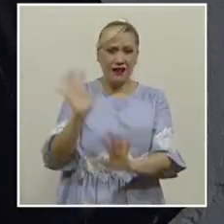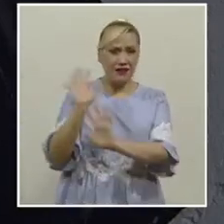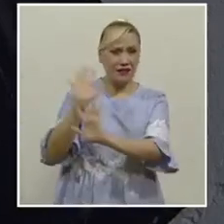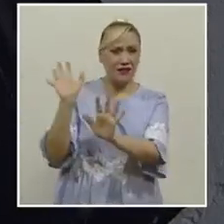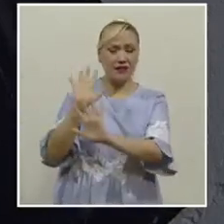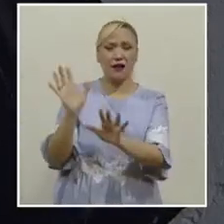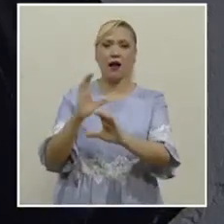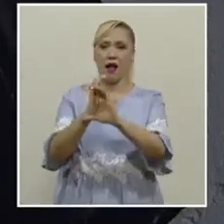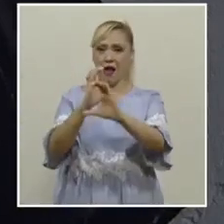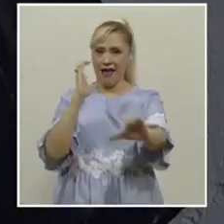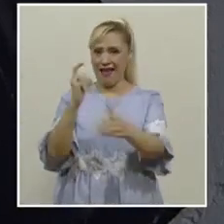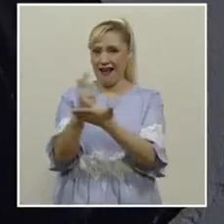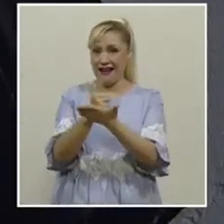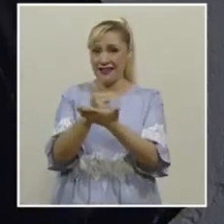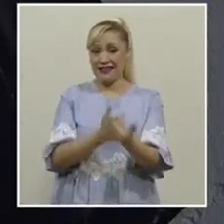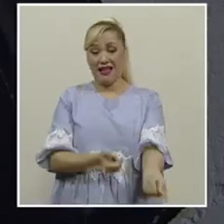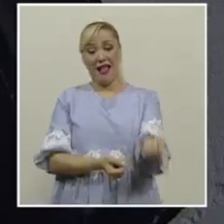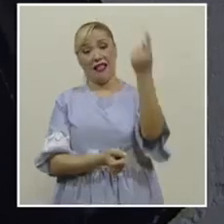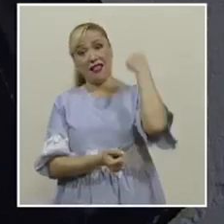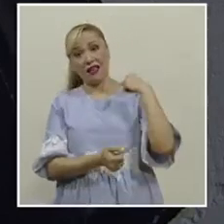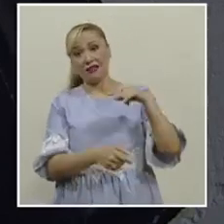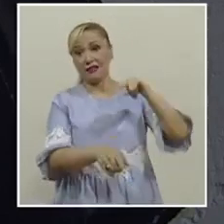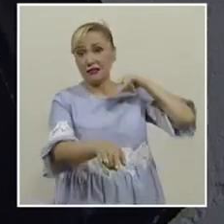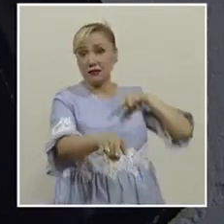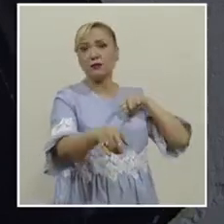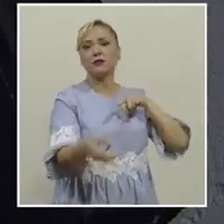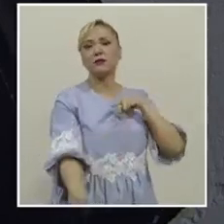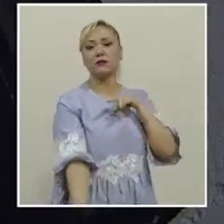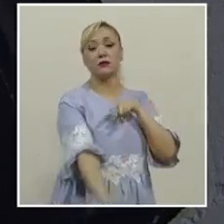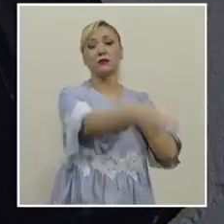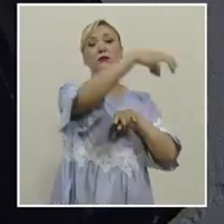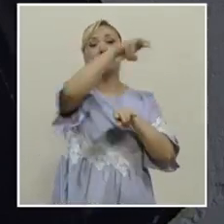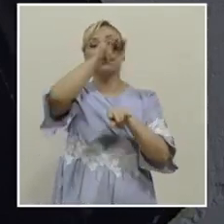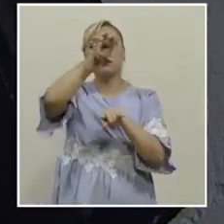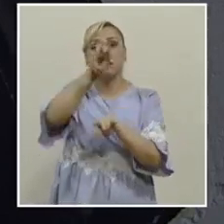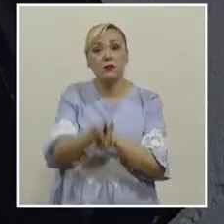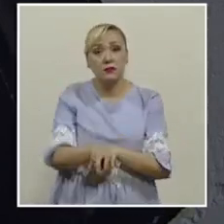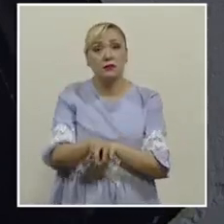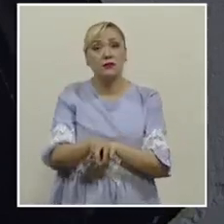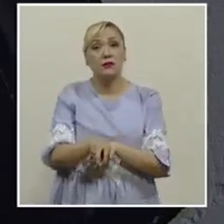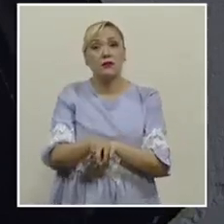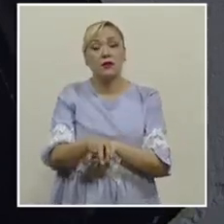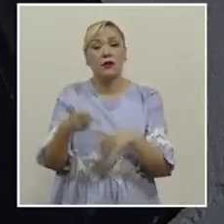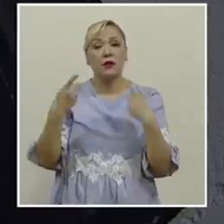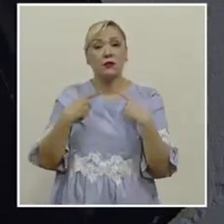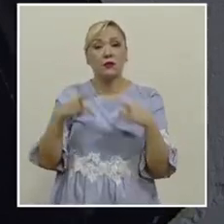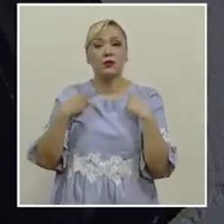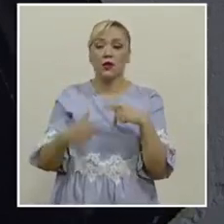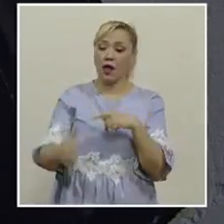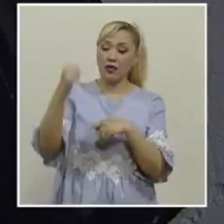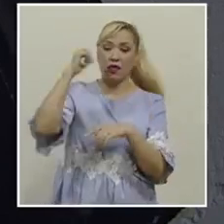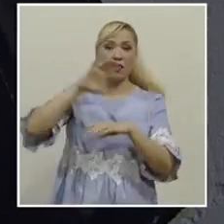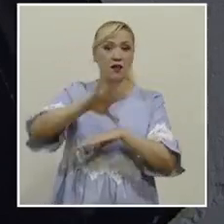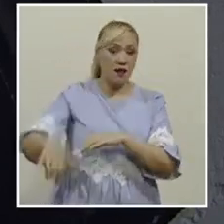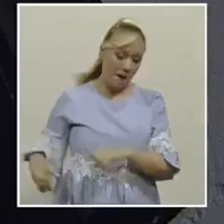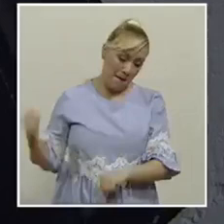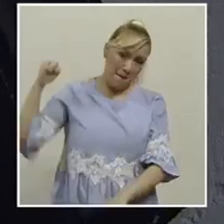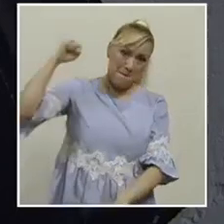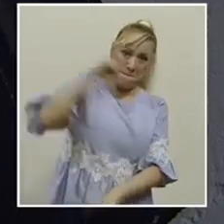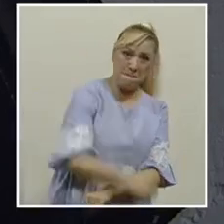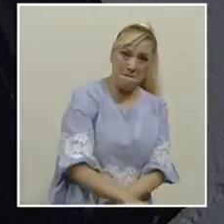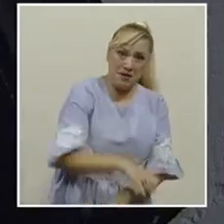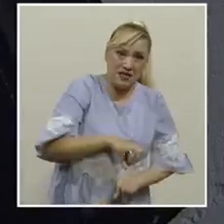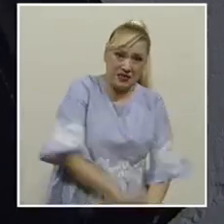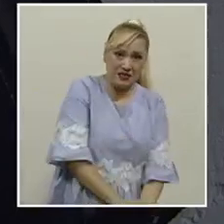Y en la camioneta gris que viene atrás, ahí es donde lo meten, lo ponen en los pies de la persona que iba atrás, y dice Jorge que en todo momento